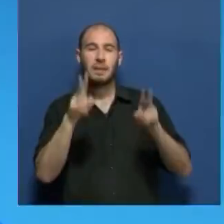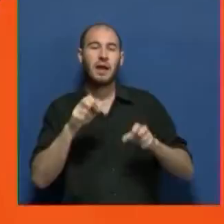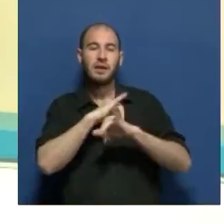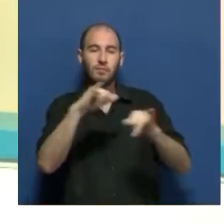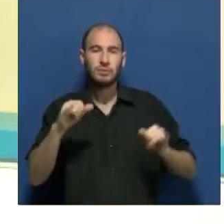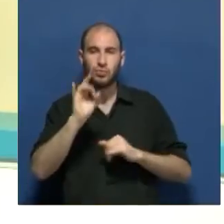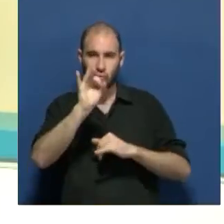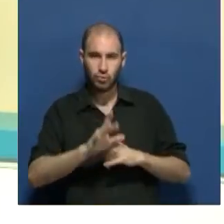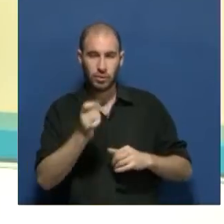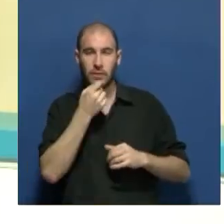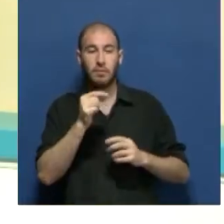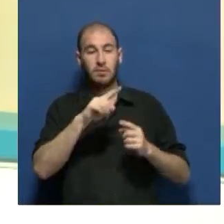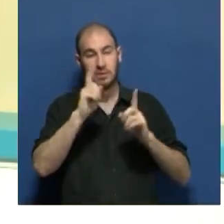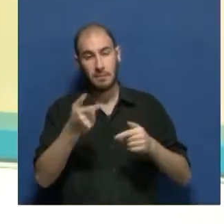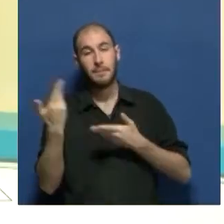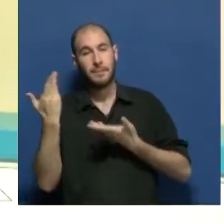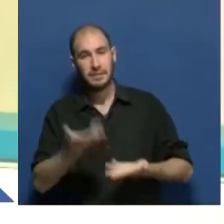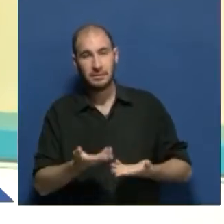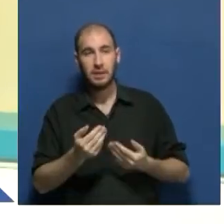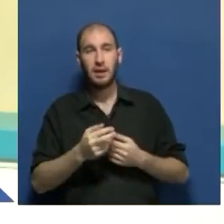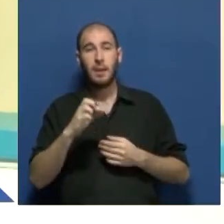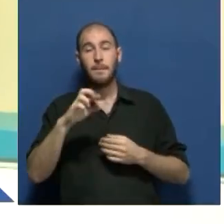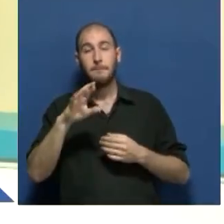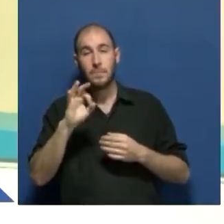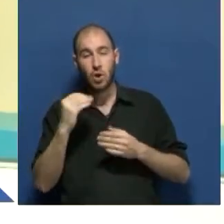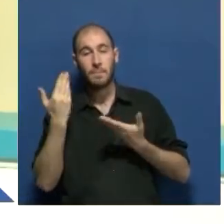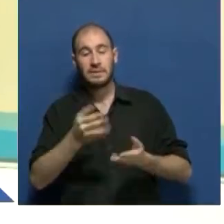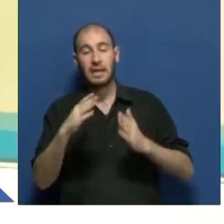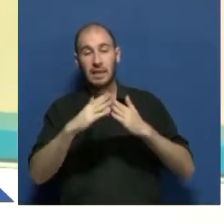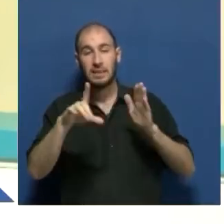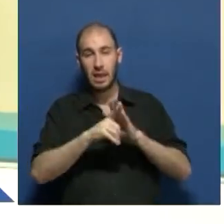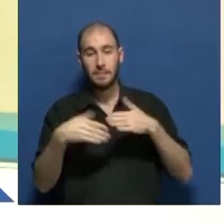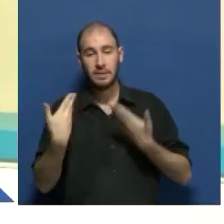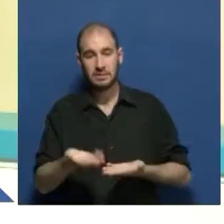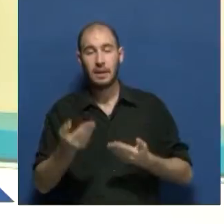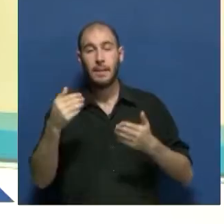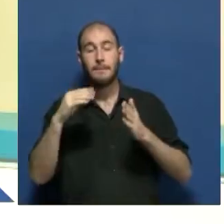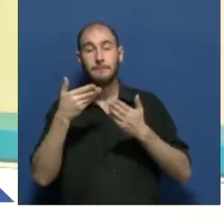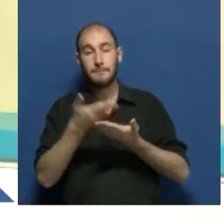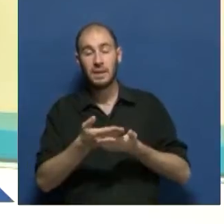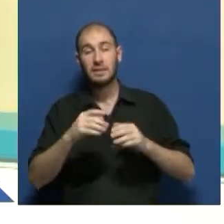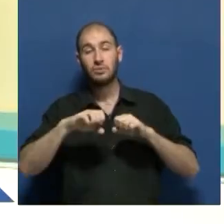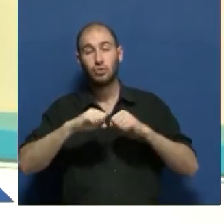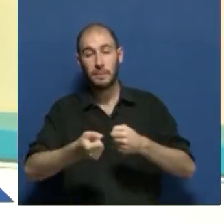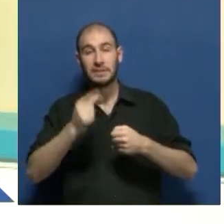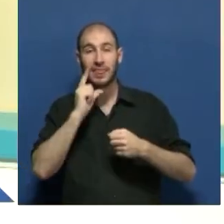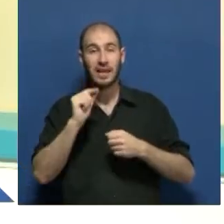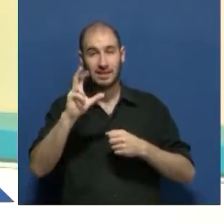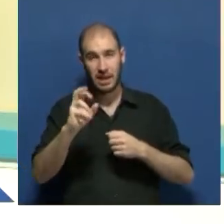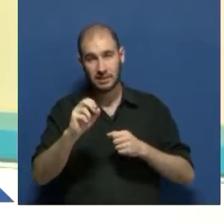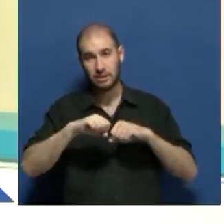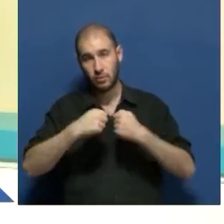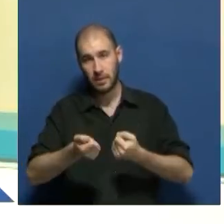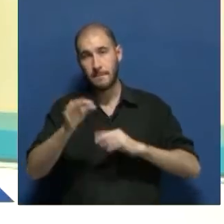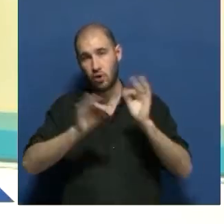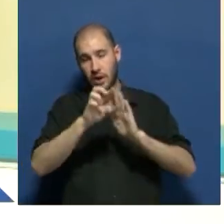información, ¿no? Porque por otro lado también ha presentado el PRO un proyecto en la legislatura pidiendo la suspensión por 30 días de